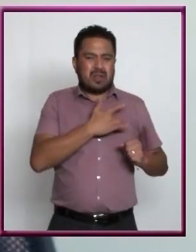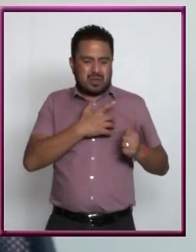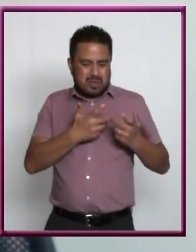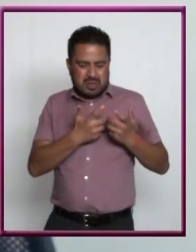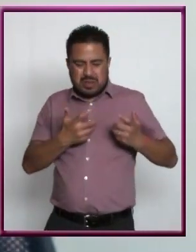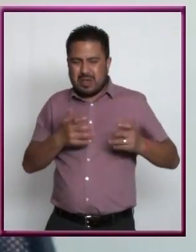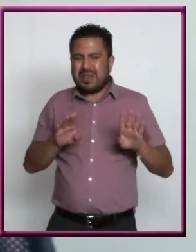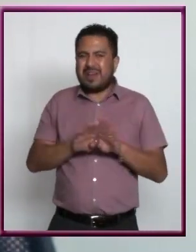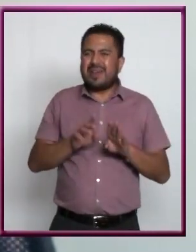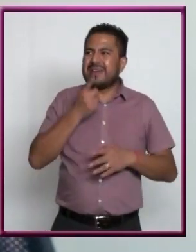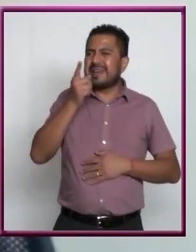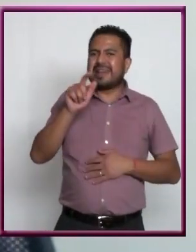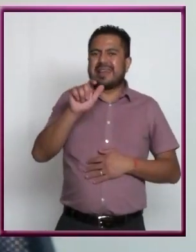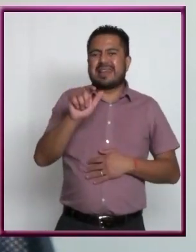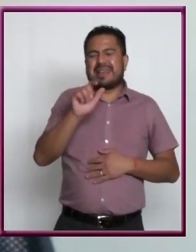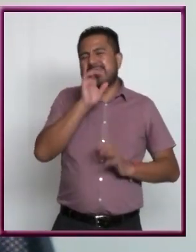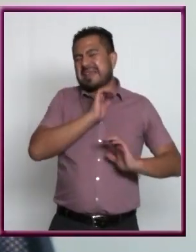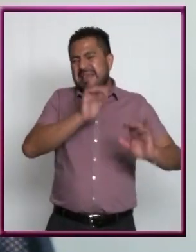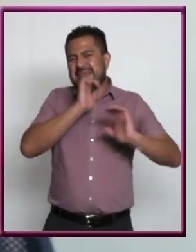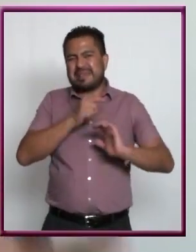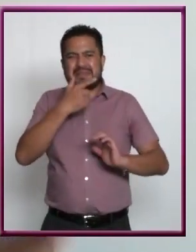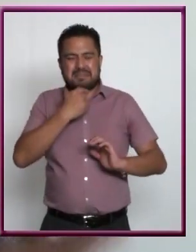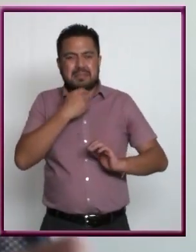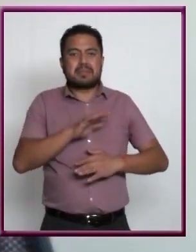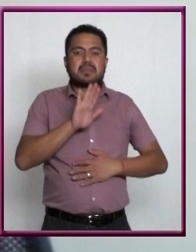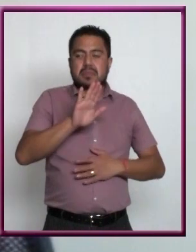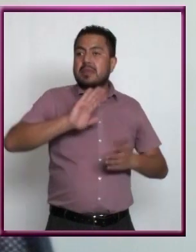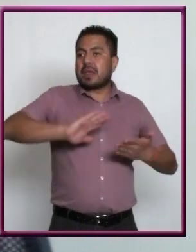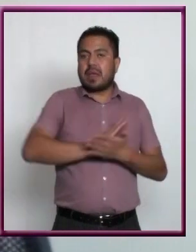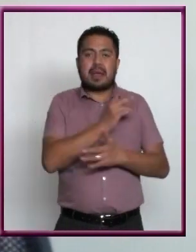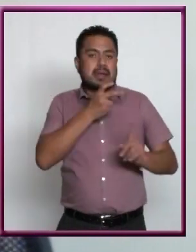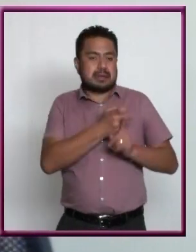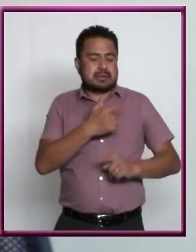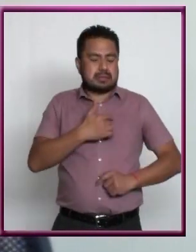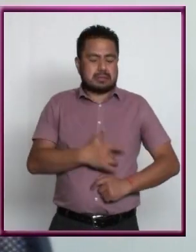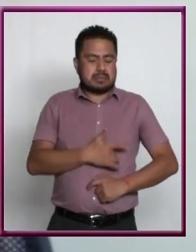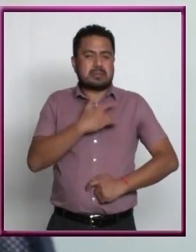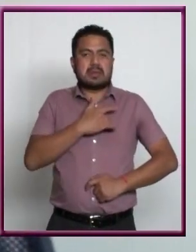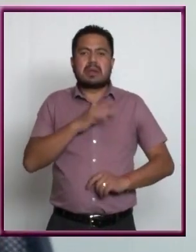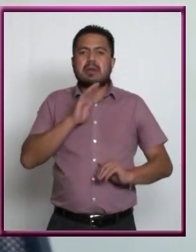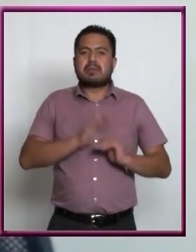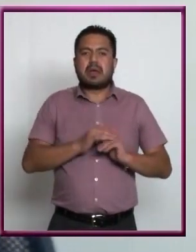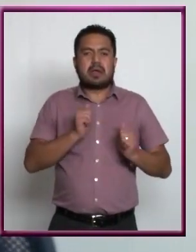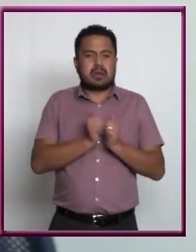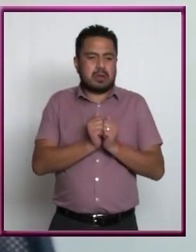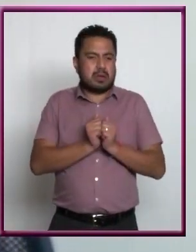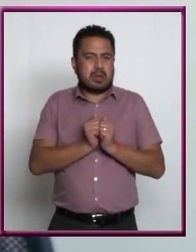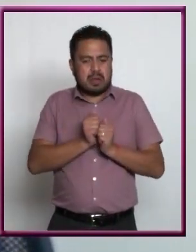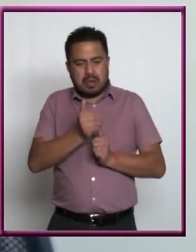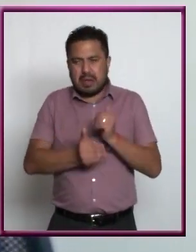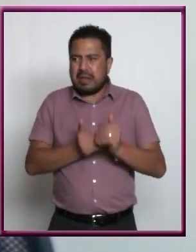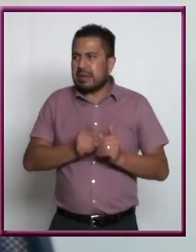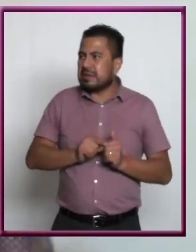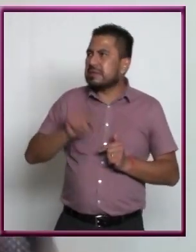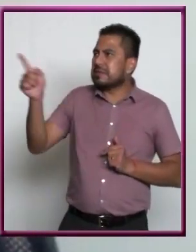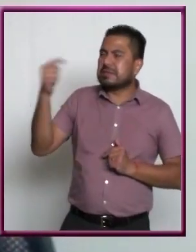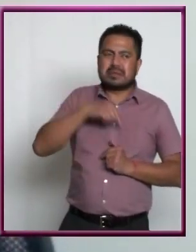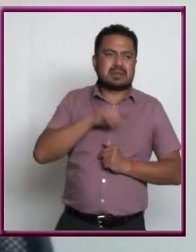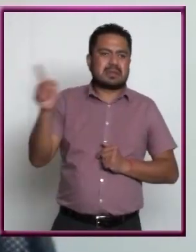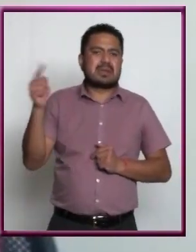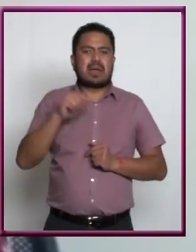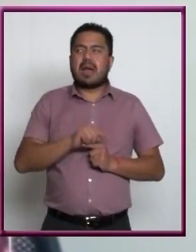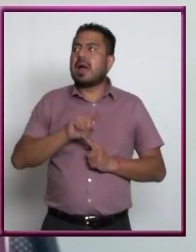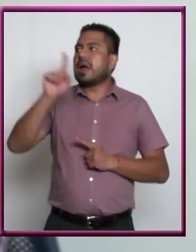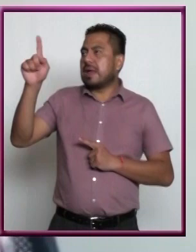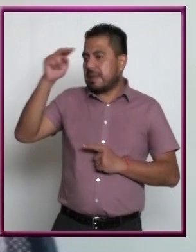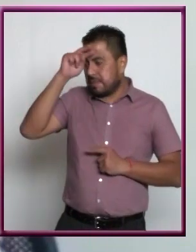partido, como diría Alejandro Sanz. Y esa manera un poco de sentirme un poco de aquí y un poco de allá, porque pues, allí soy la